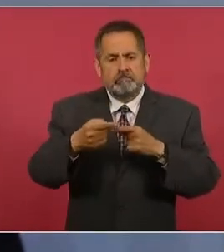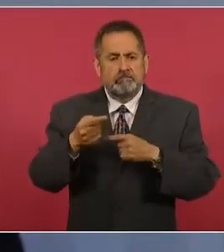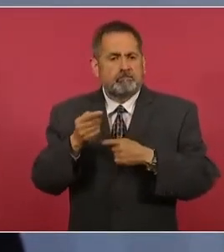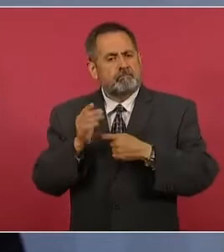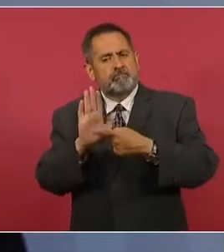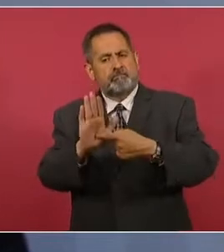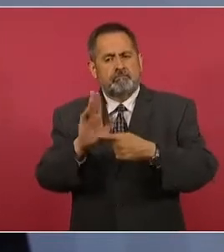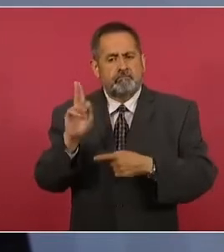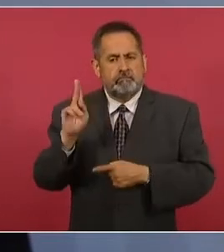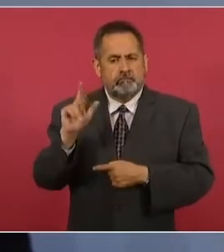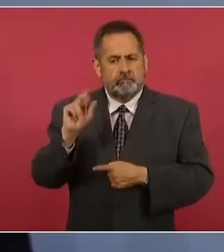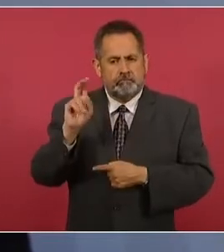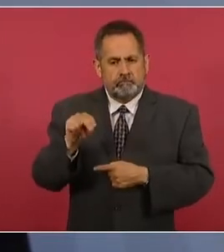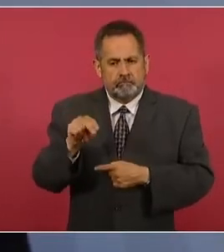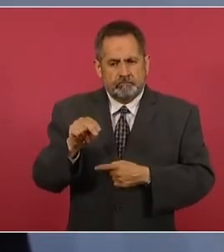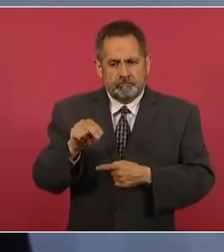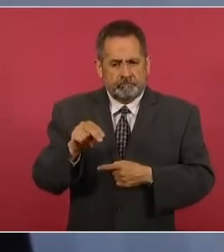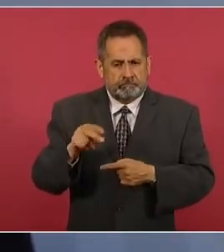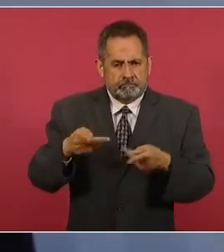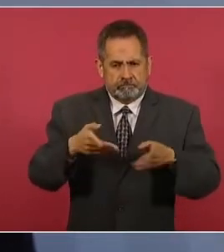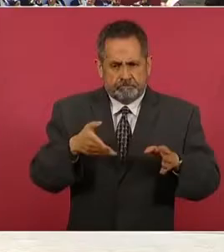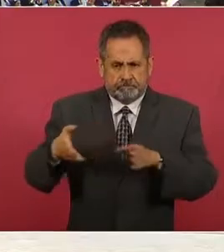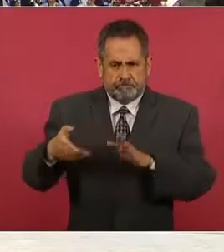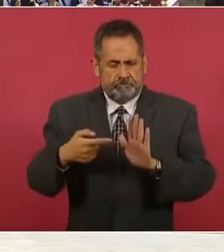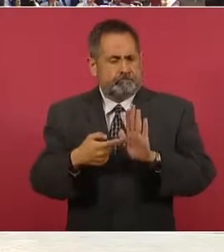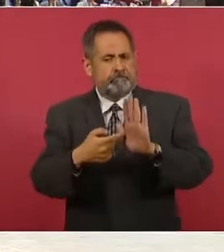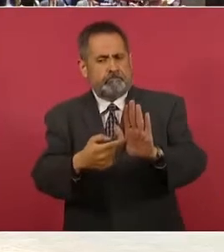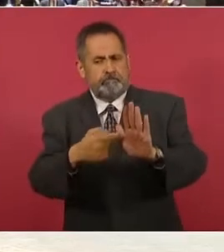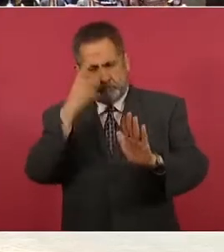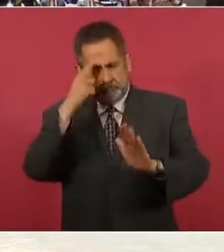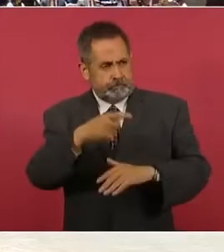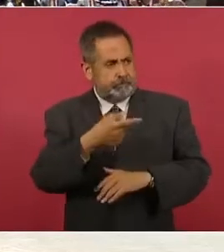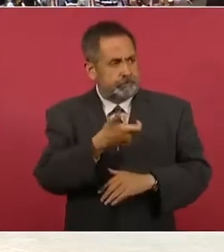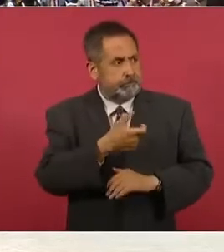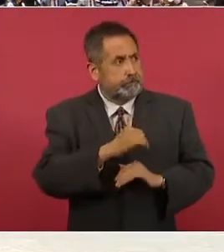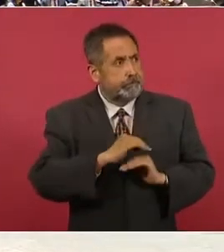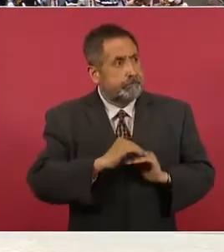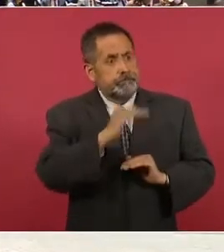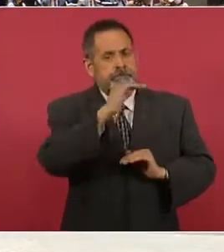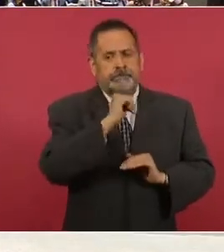plan antiinflacionario. Y siguiendo el